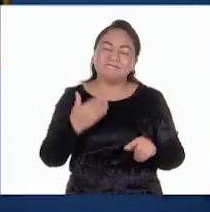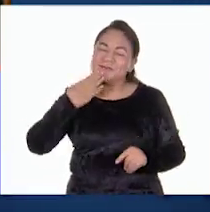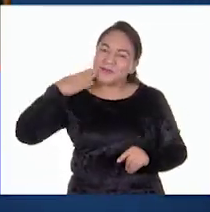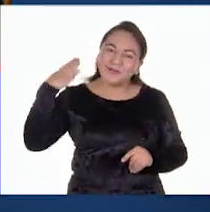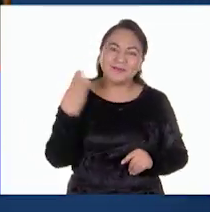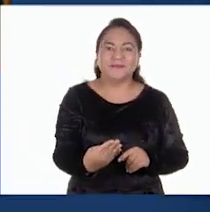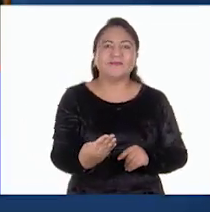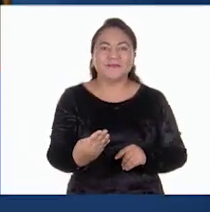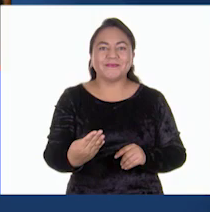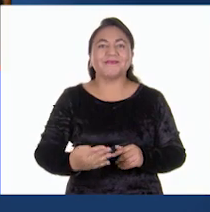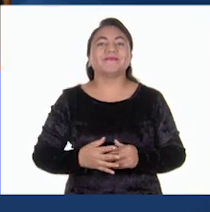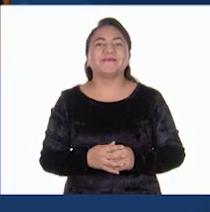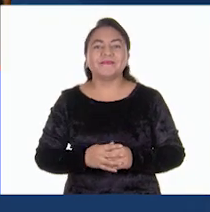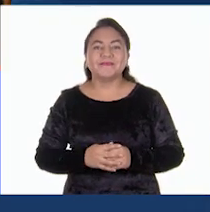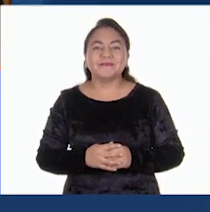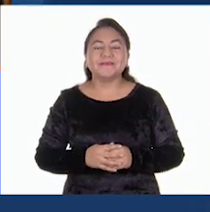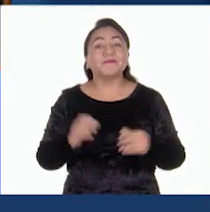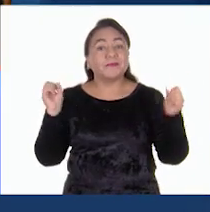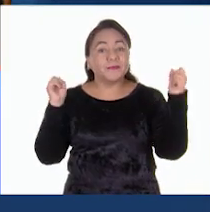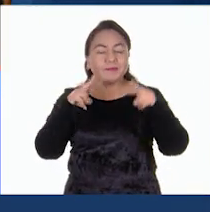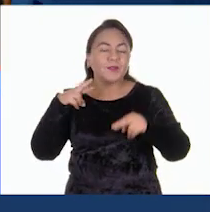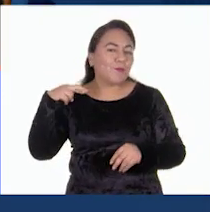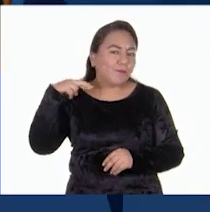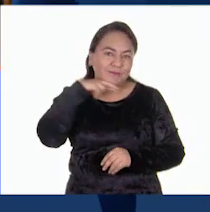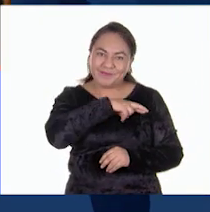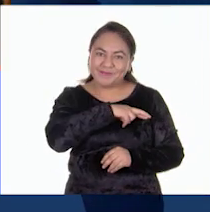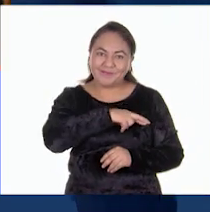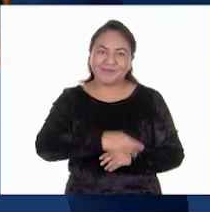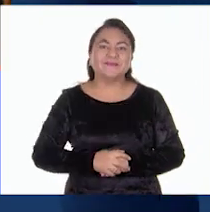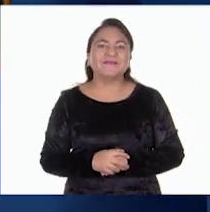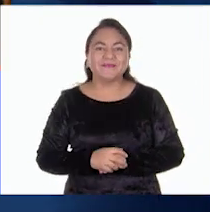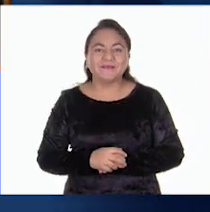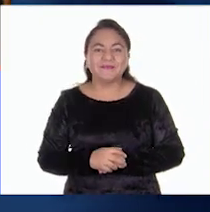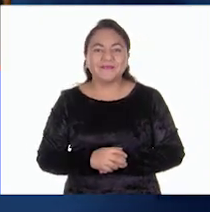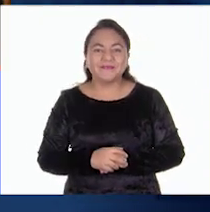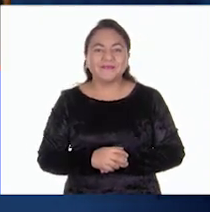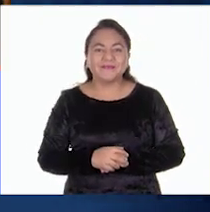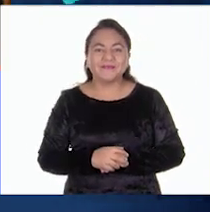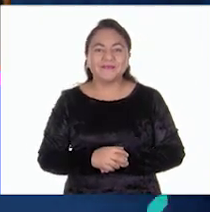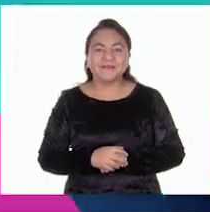¡Muy bien! ¡Nos vemos pronto!